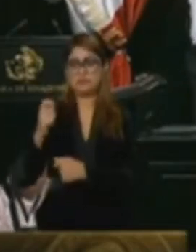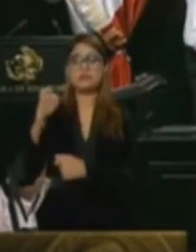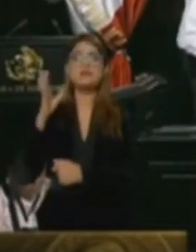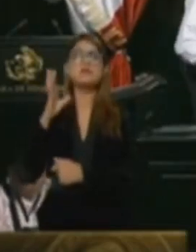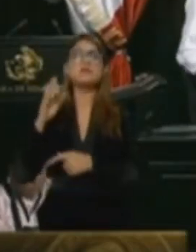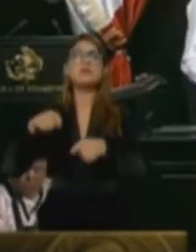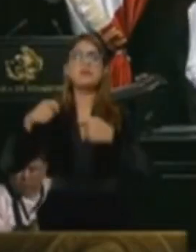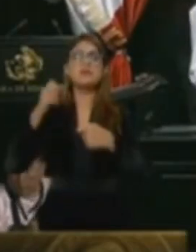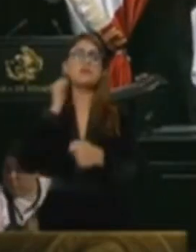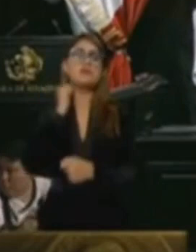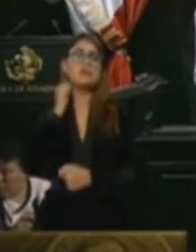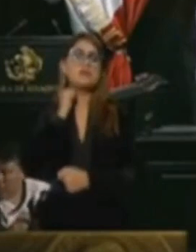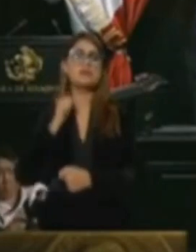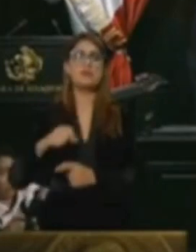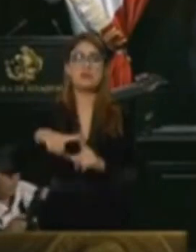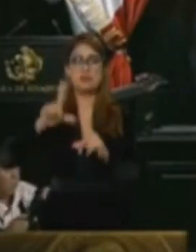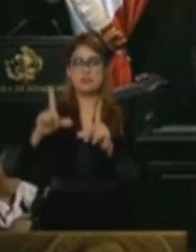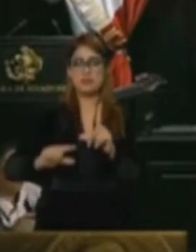República.